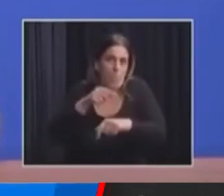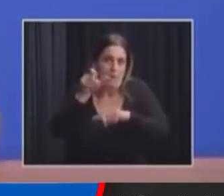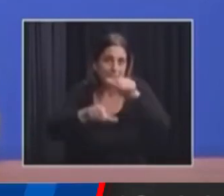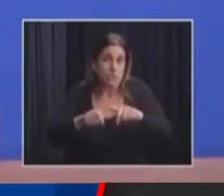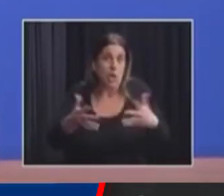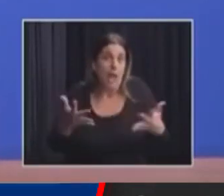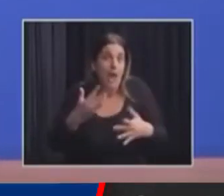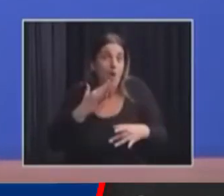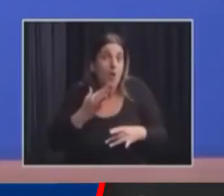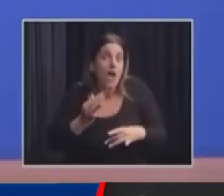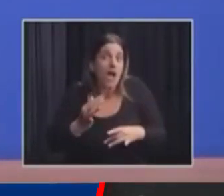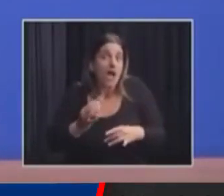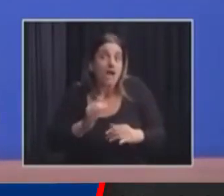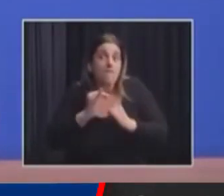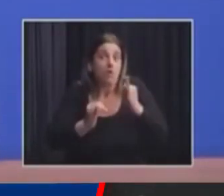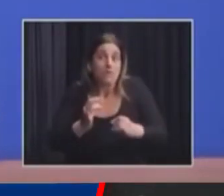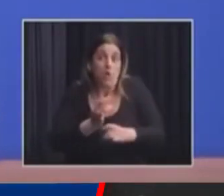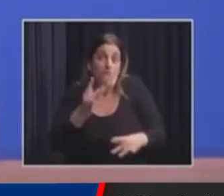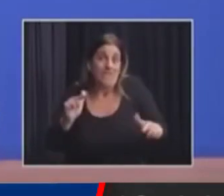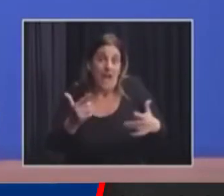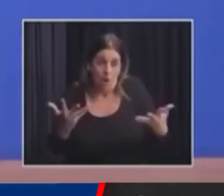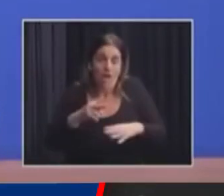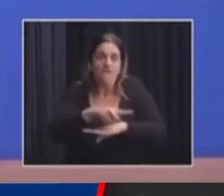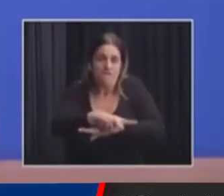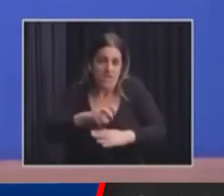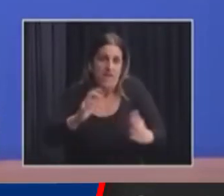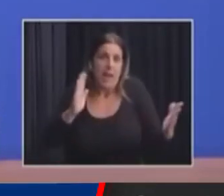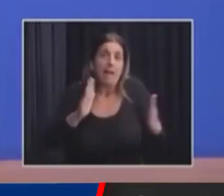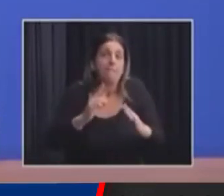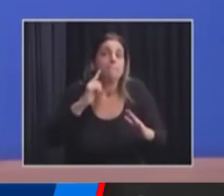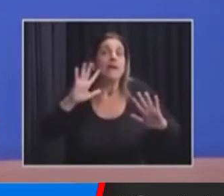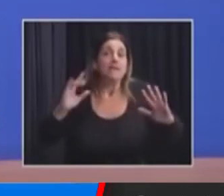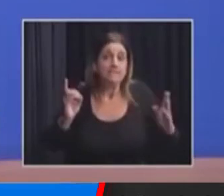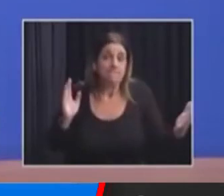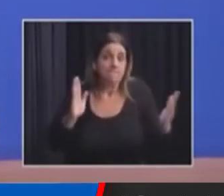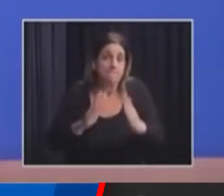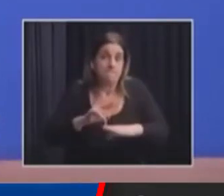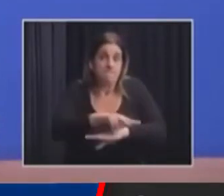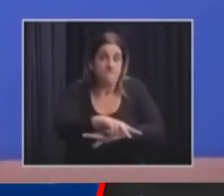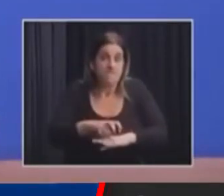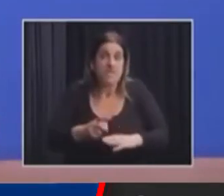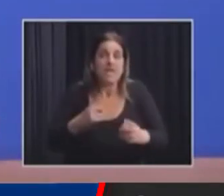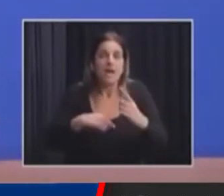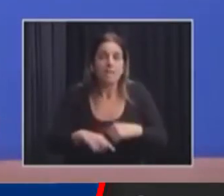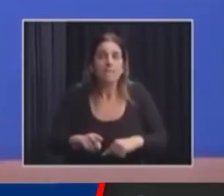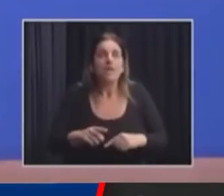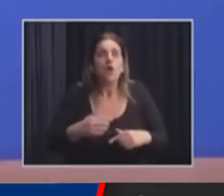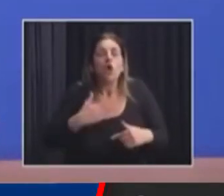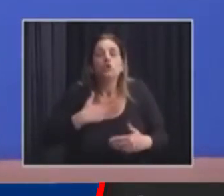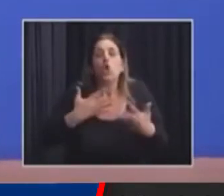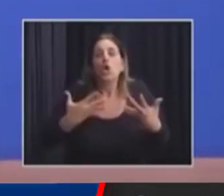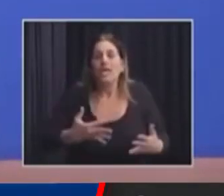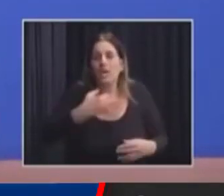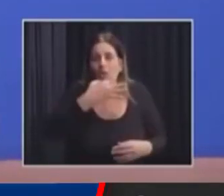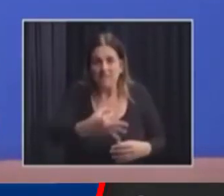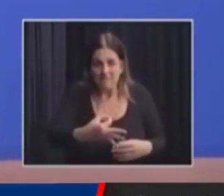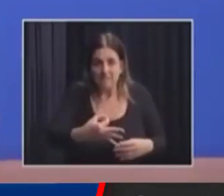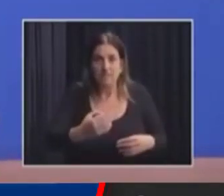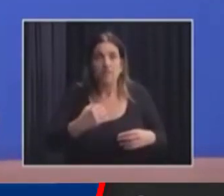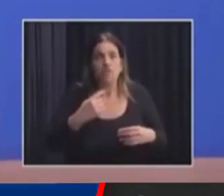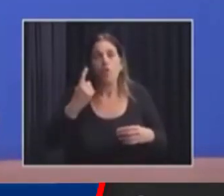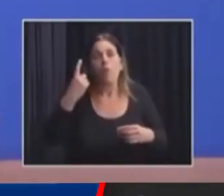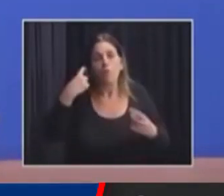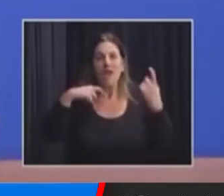de fallar si lo procesa o lo manda para su casa con una citación para venir a declarar. Bien. Todo está muy raro, le digo, y